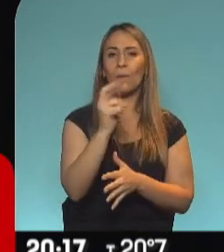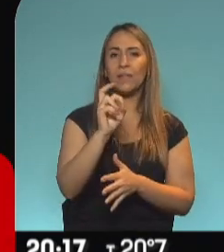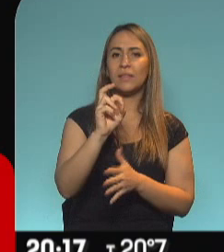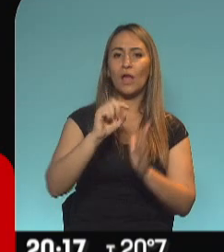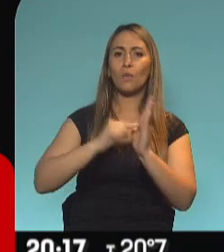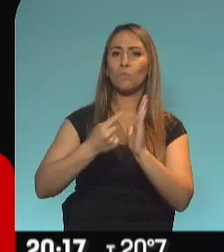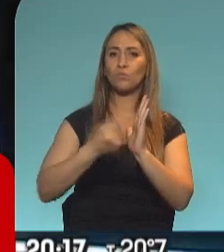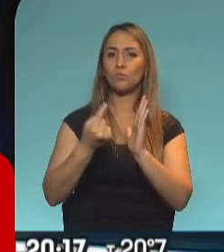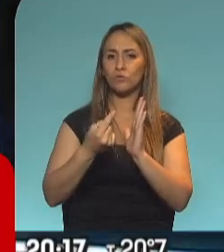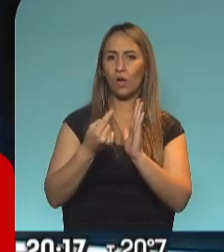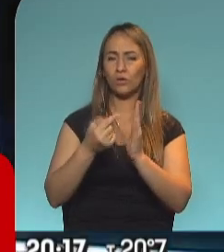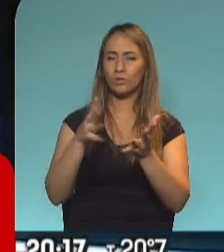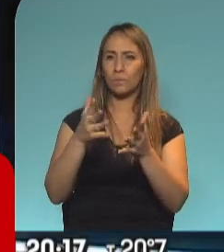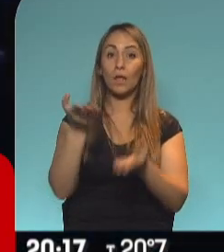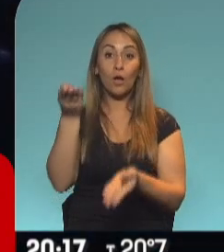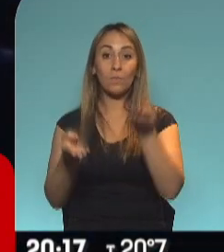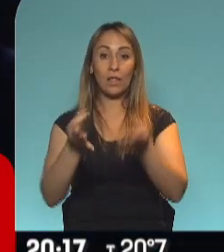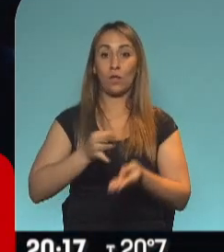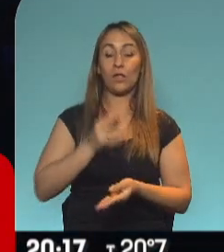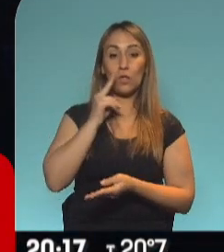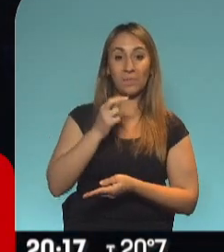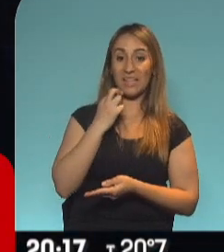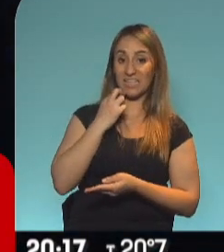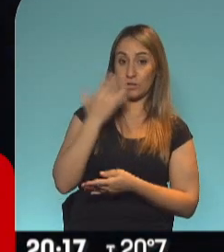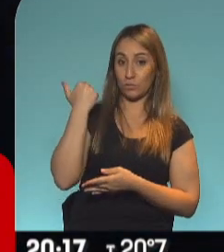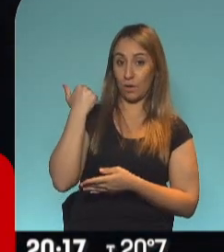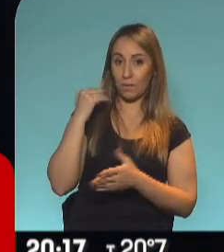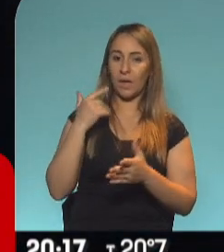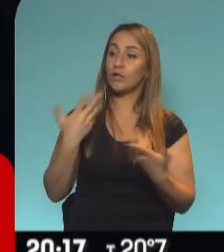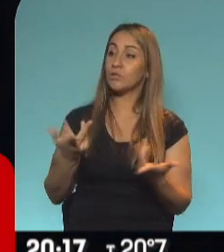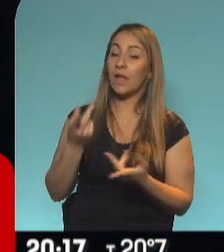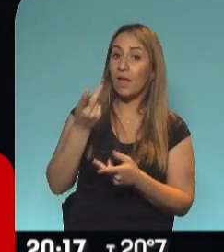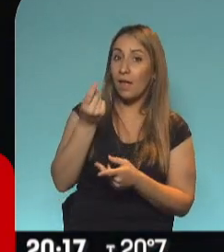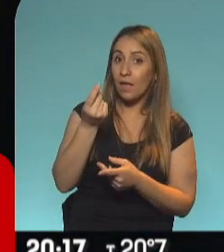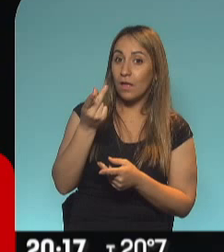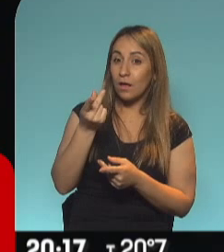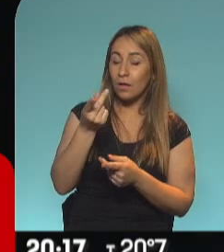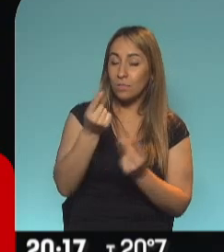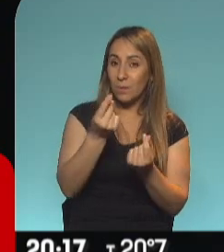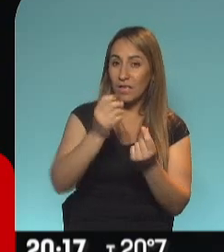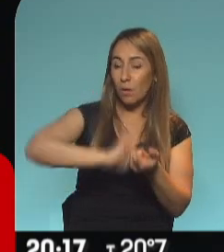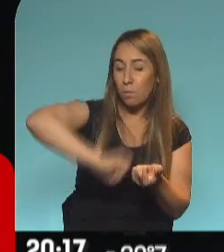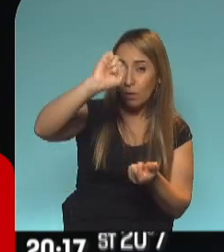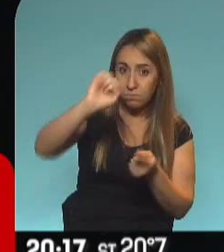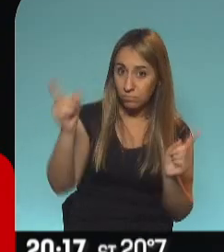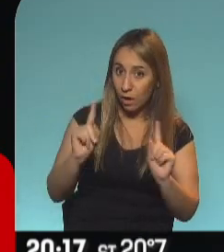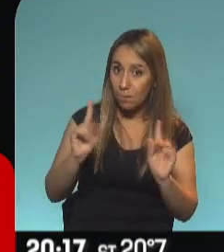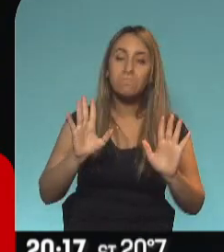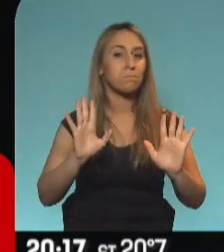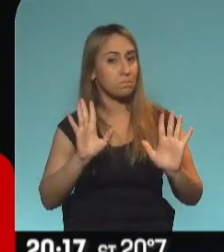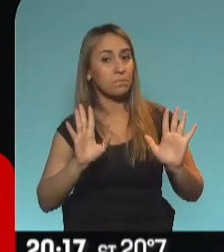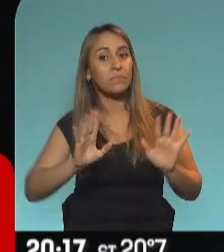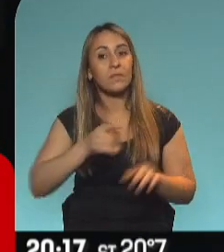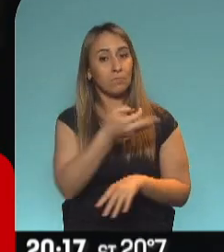respecto a cómo está al año 2019. ¿No va a haber devaluación? Correcto, en la política para el tipo de cambio